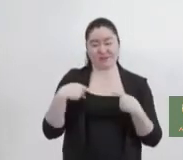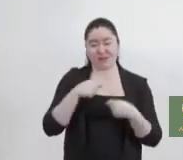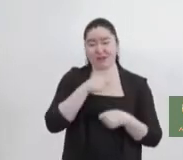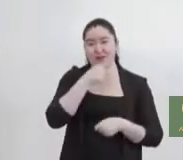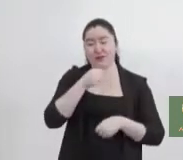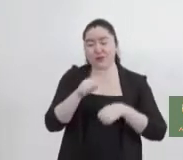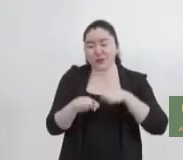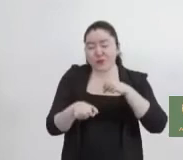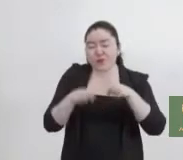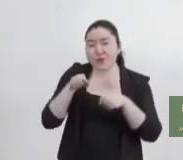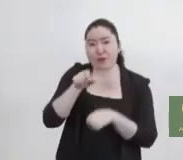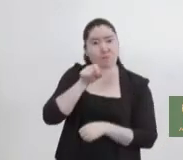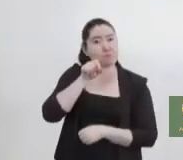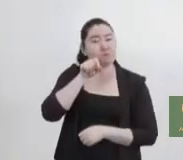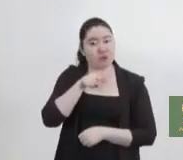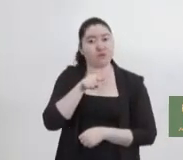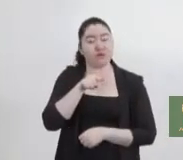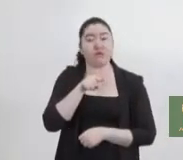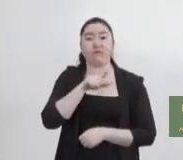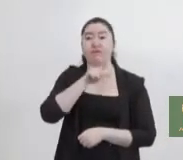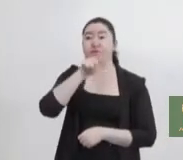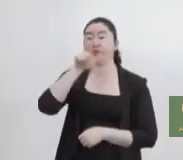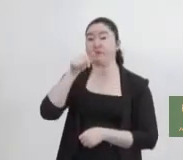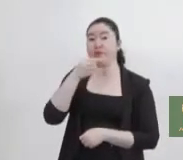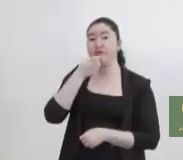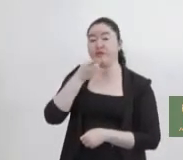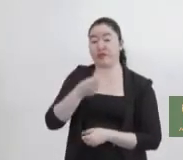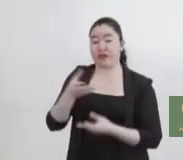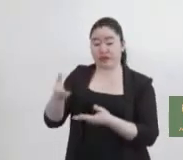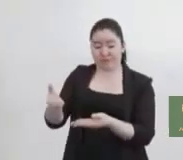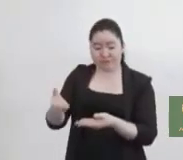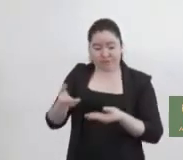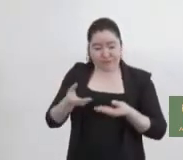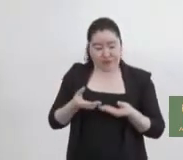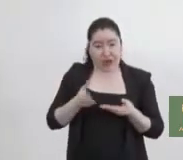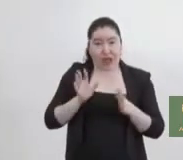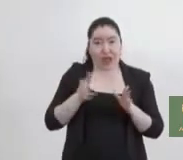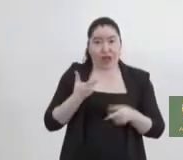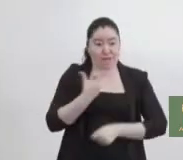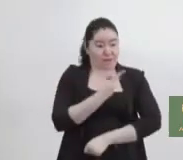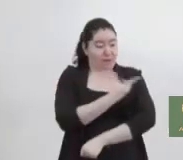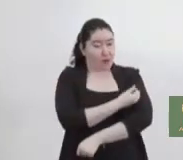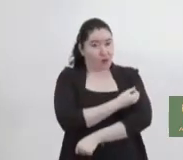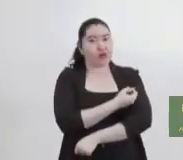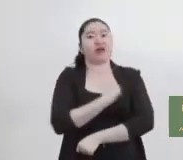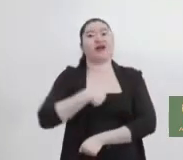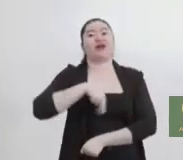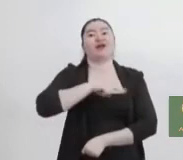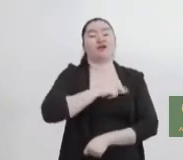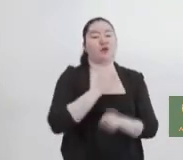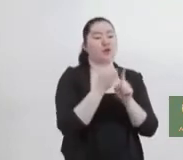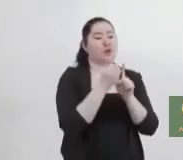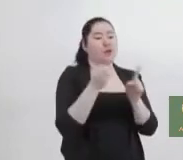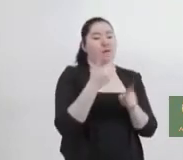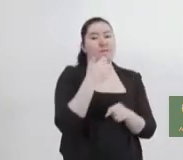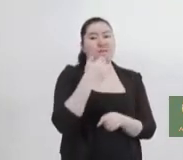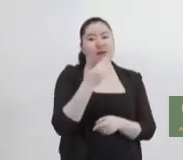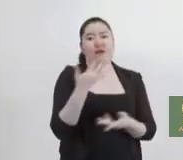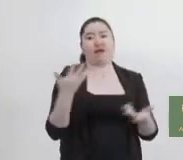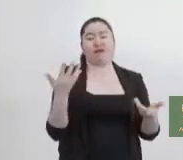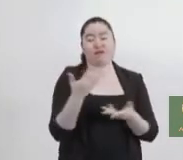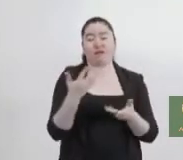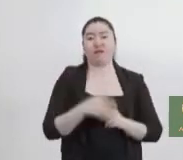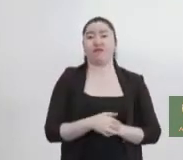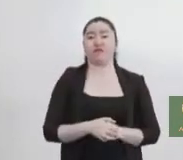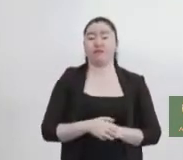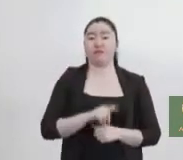ya lo estaremos informando, y en el momento que nos digan las vacunas llegan tal día, pues nosotros estar preparados para poder llevar a cabo esta vacunación.